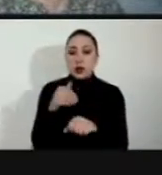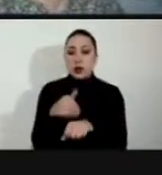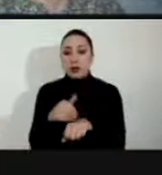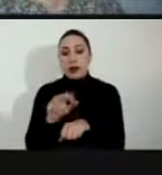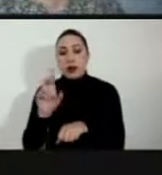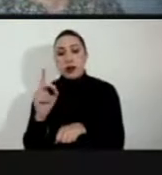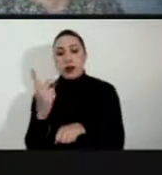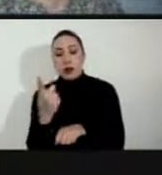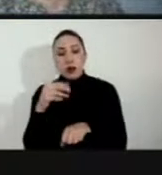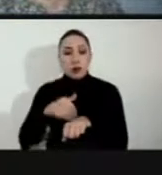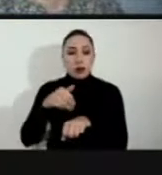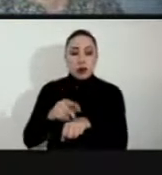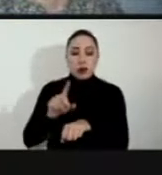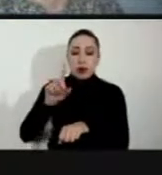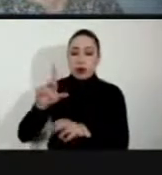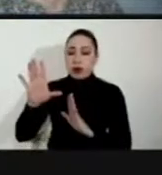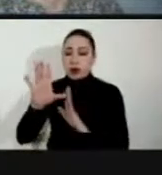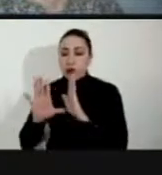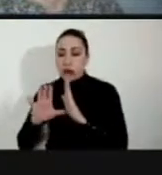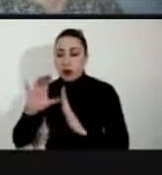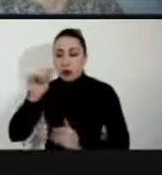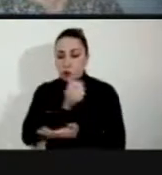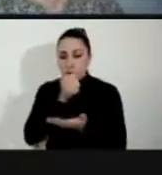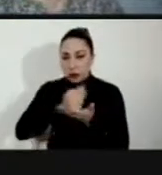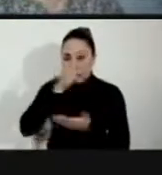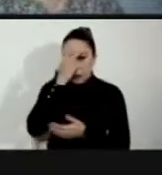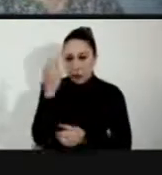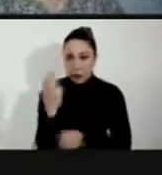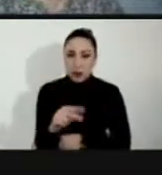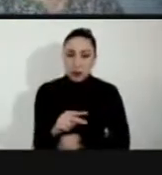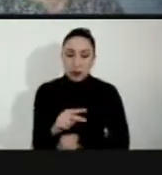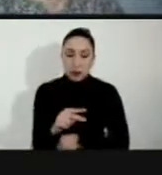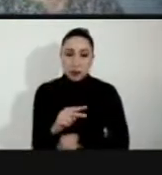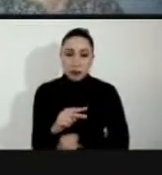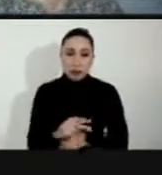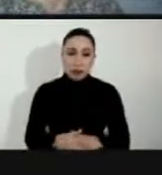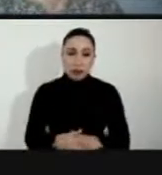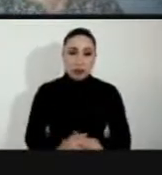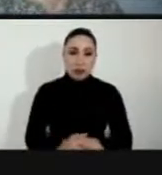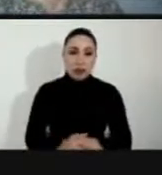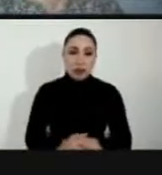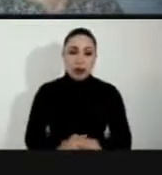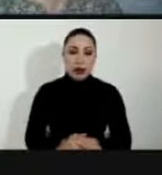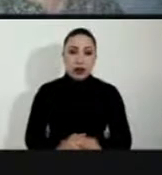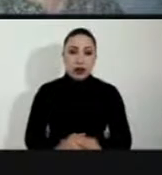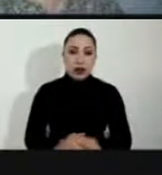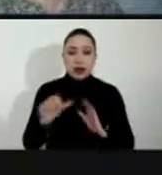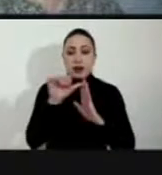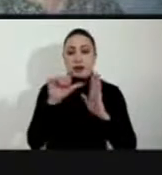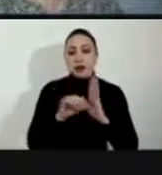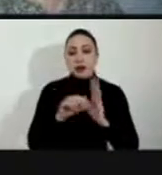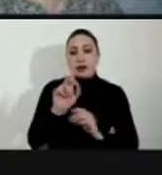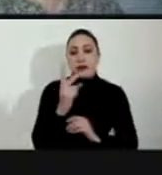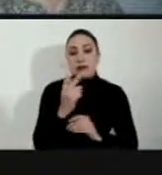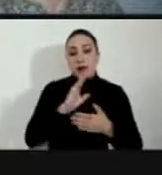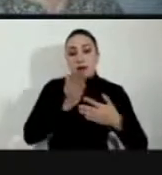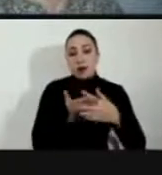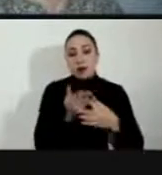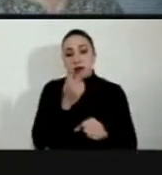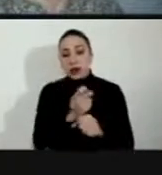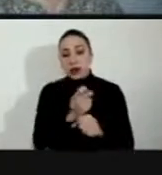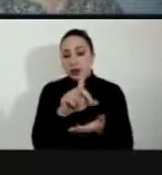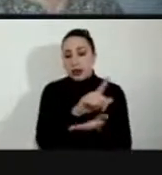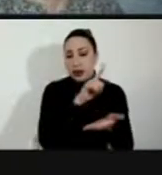numeral 1 de la Constitución Política de la Ciudad de México y los artículos 32, fracción segunda y trigésima de la Ley